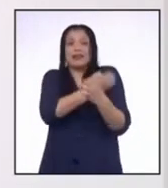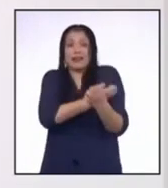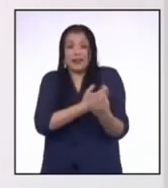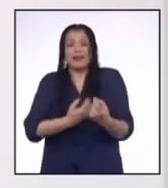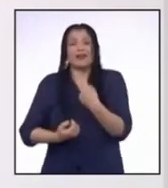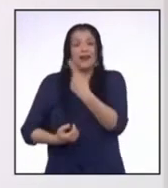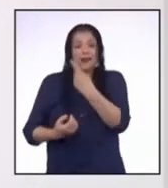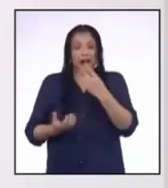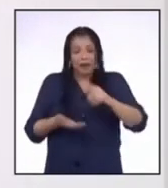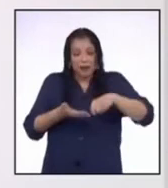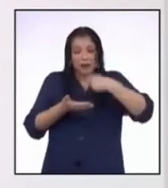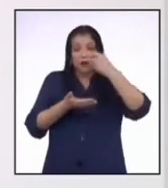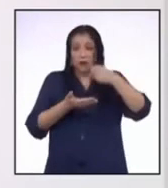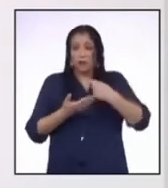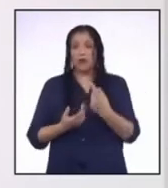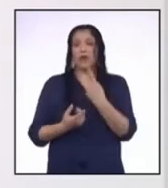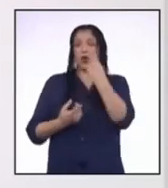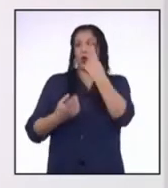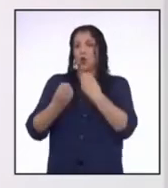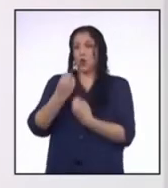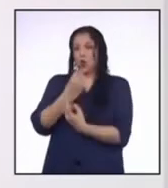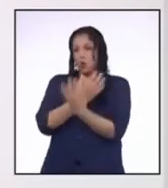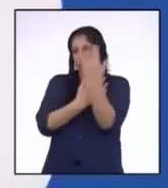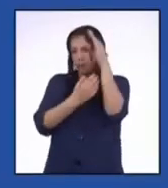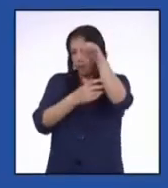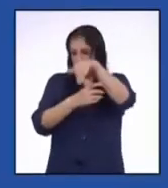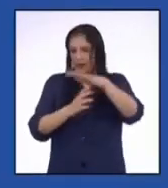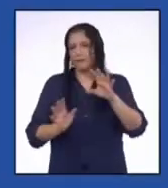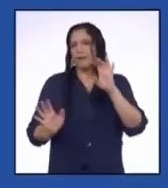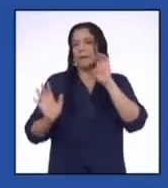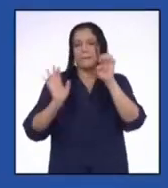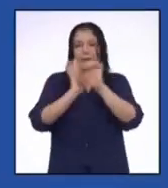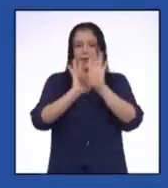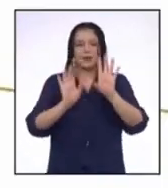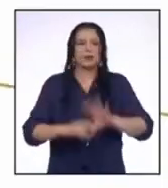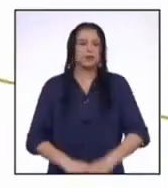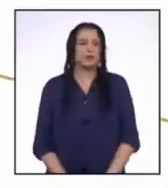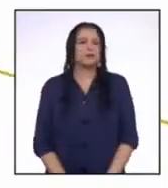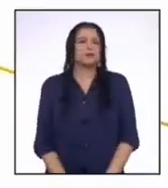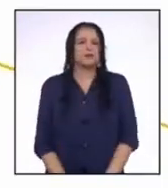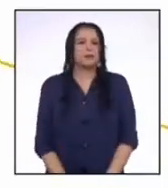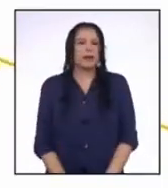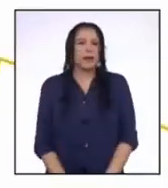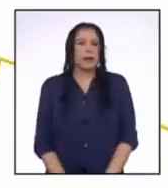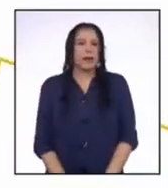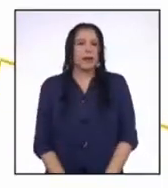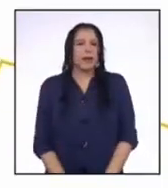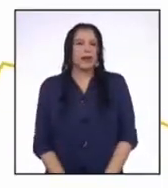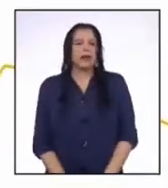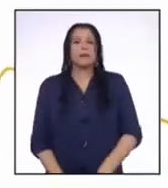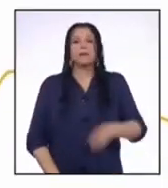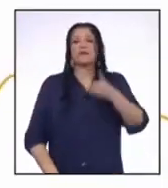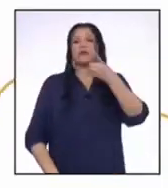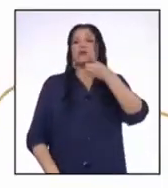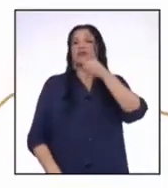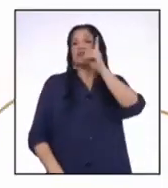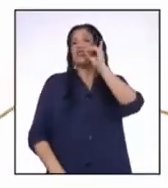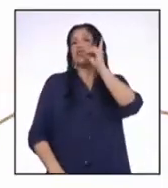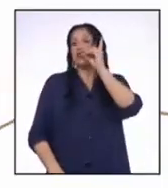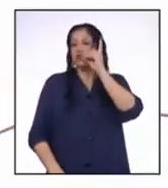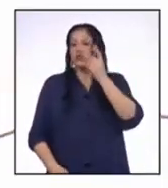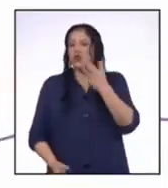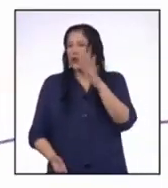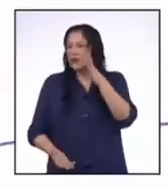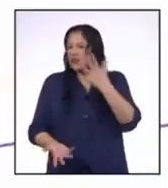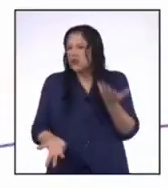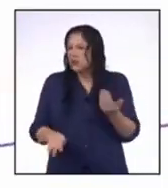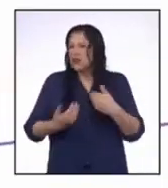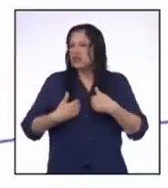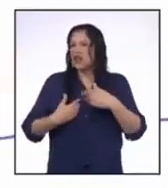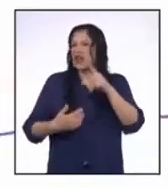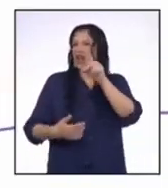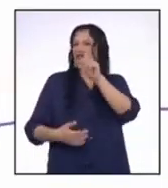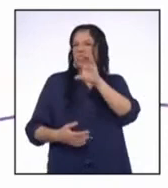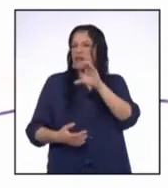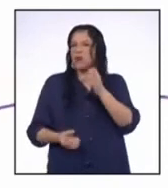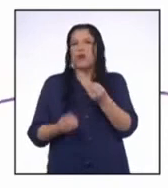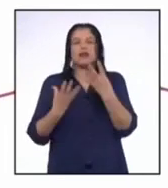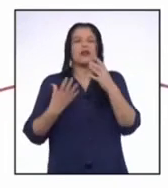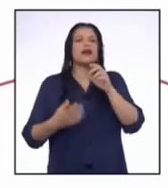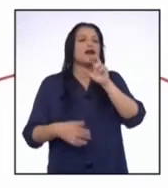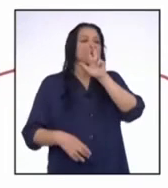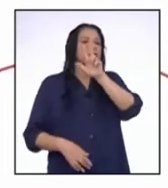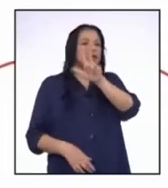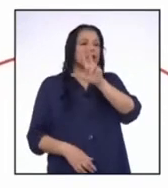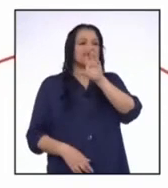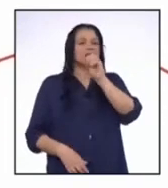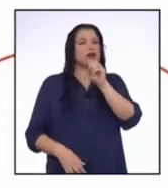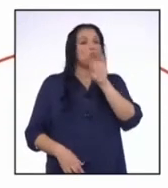comidas que consumimos durante el día. Por ejemplo, tomar un desayuno que tenga aproximadamente